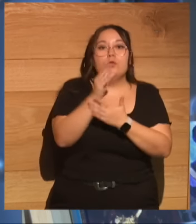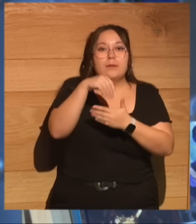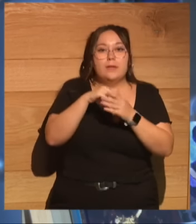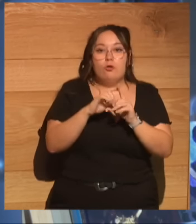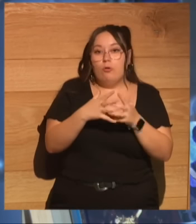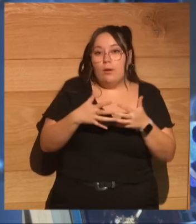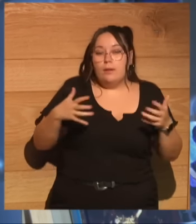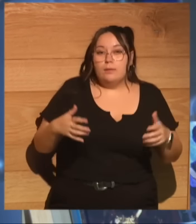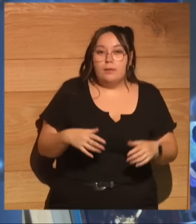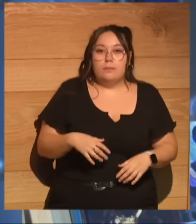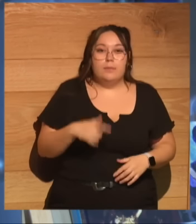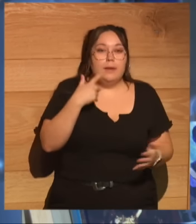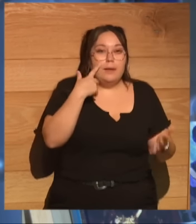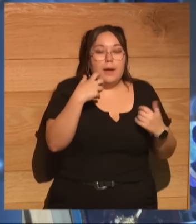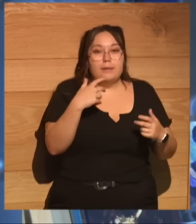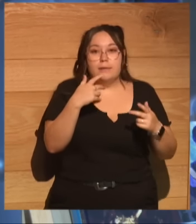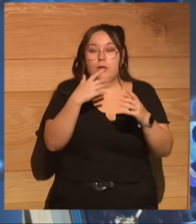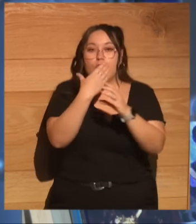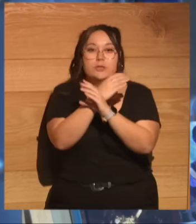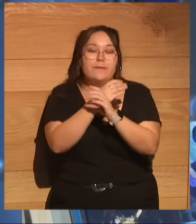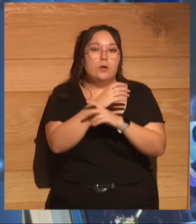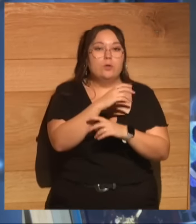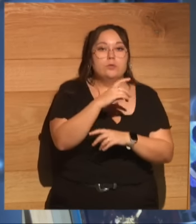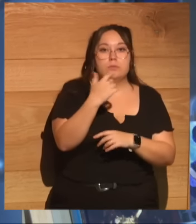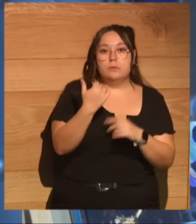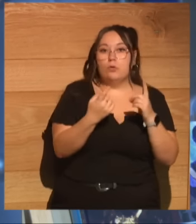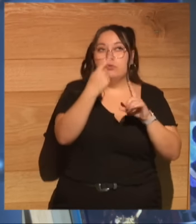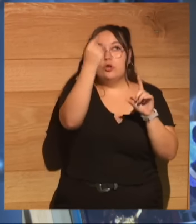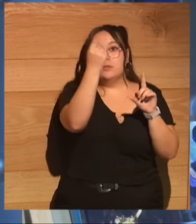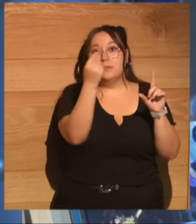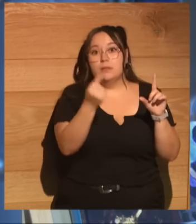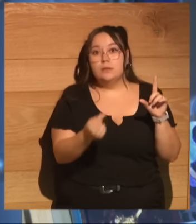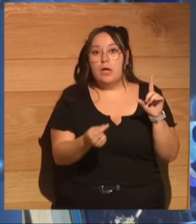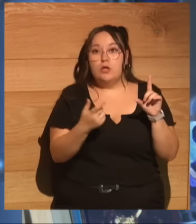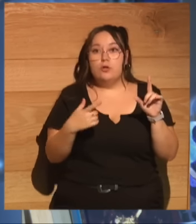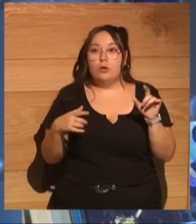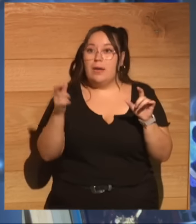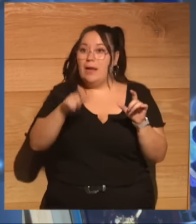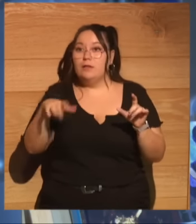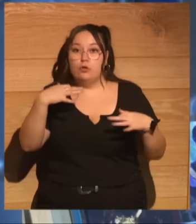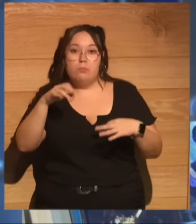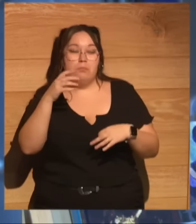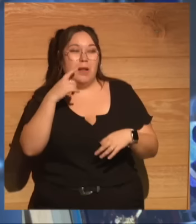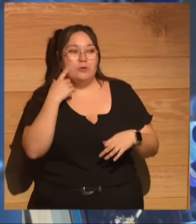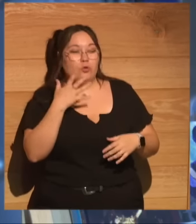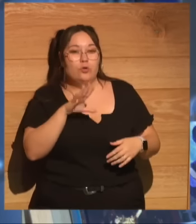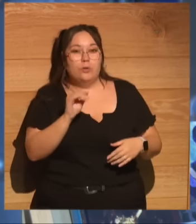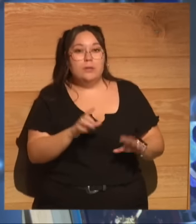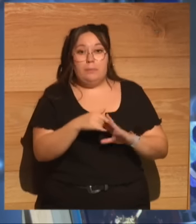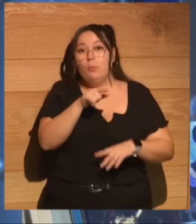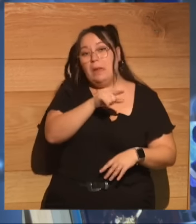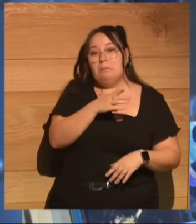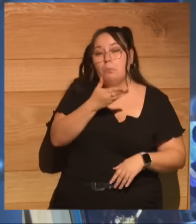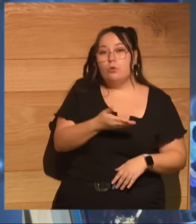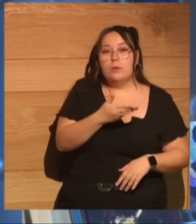arte, los tebeos, determinados diseños que no son los estandarizables eran importantes, y